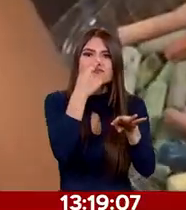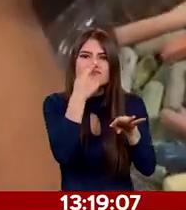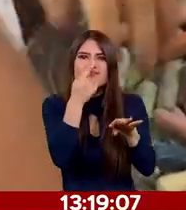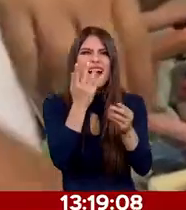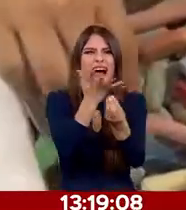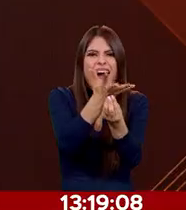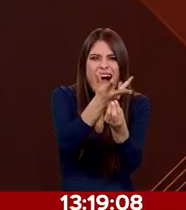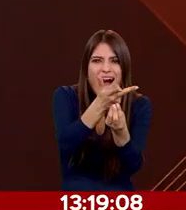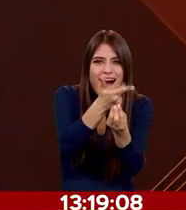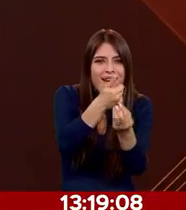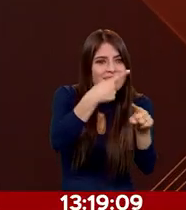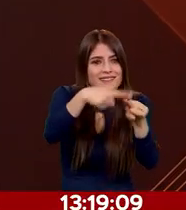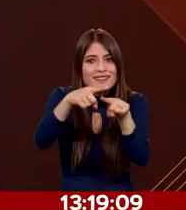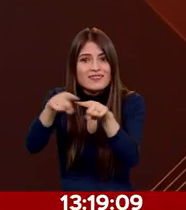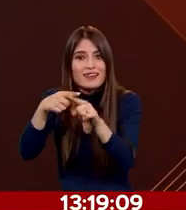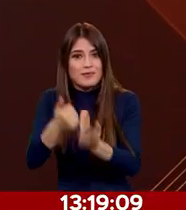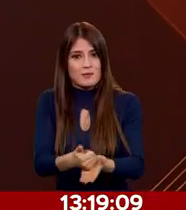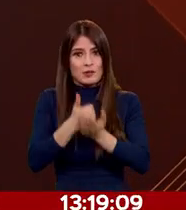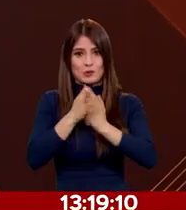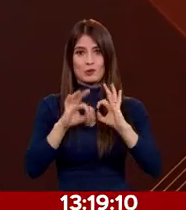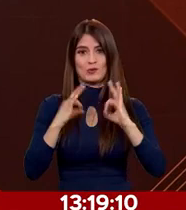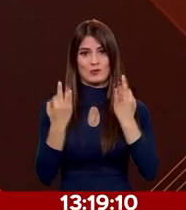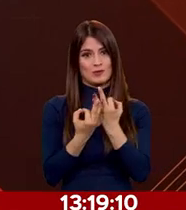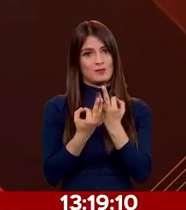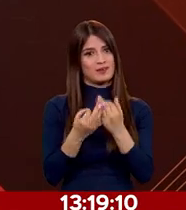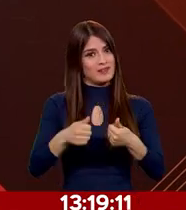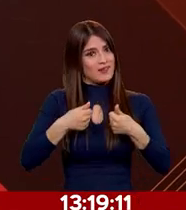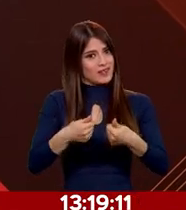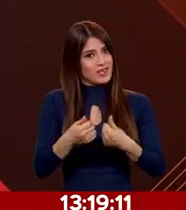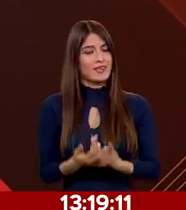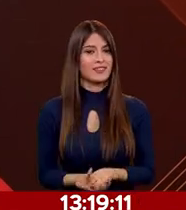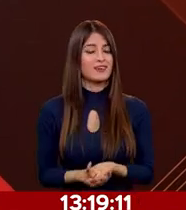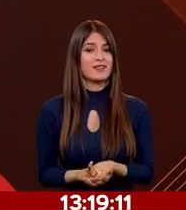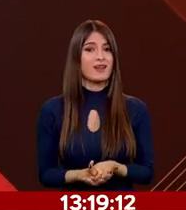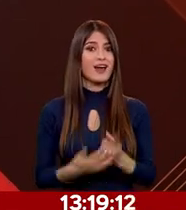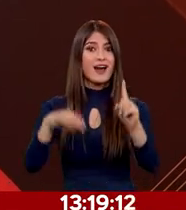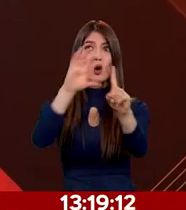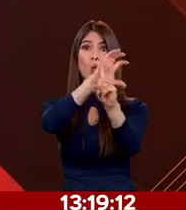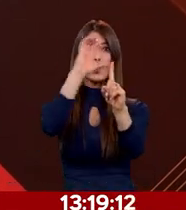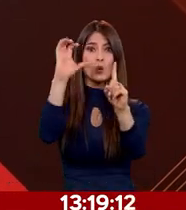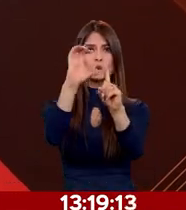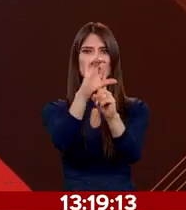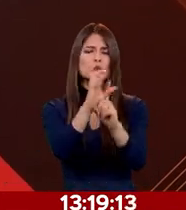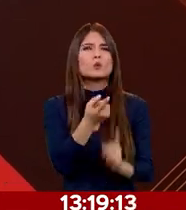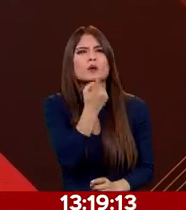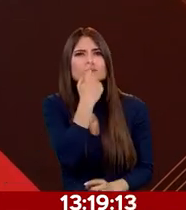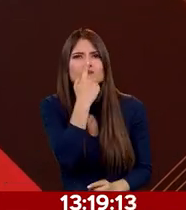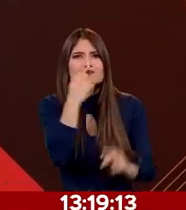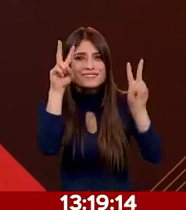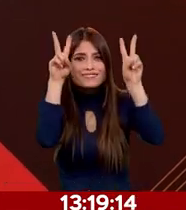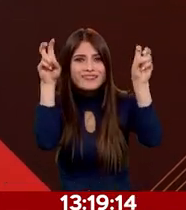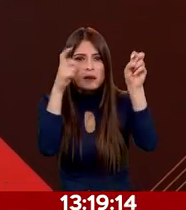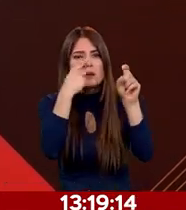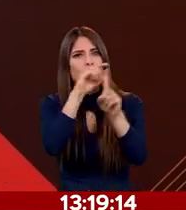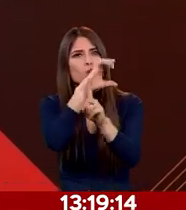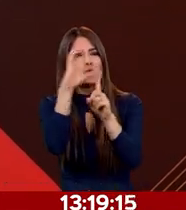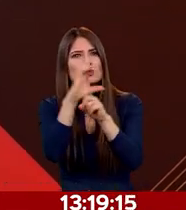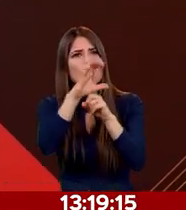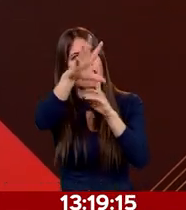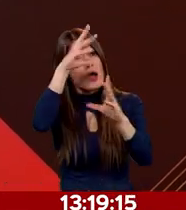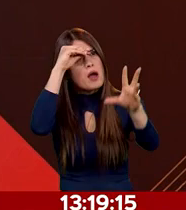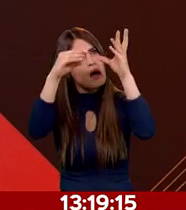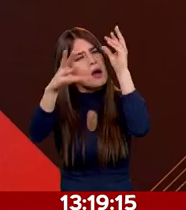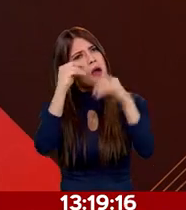emergencia sanitaria la cultura hace que le signifique moss los espacios que no nos confiemos solamente sino que lo hagamos